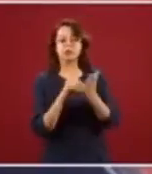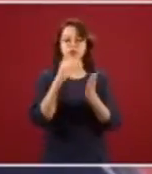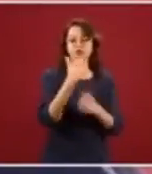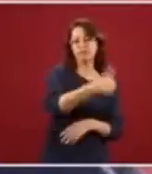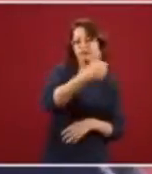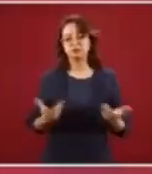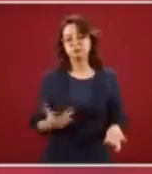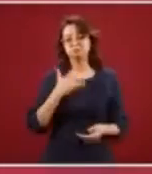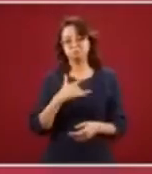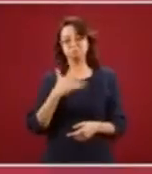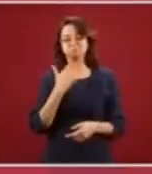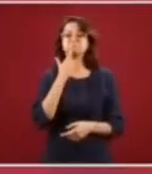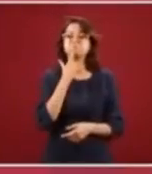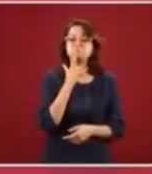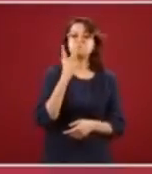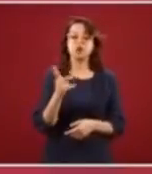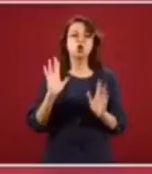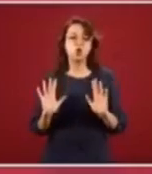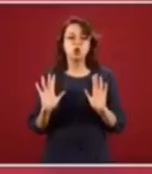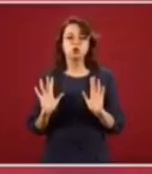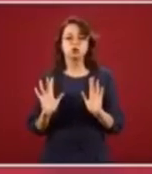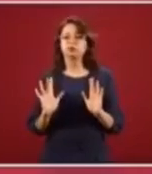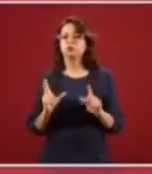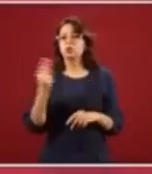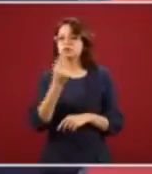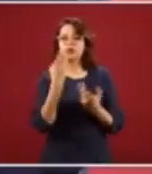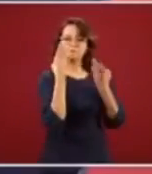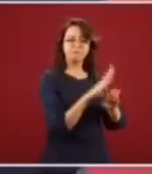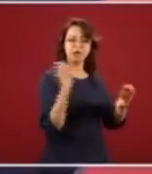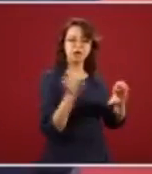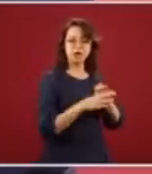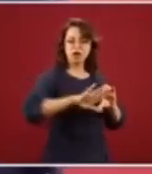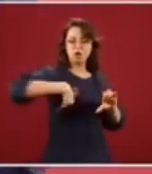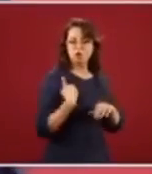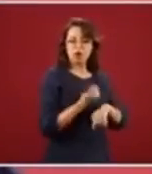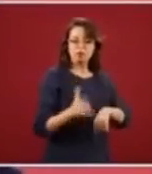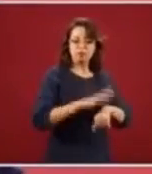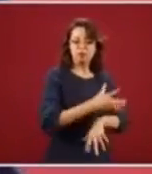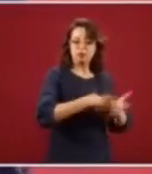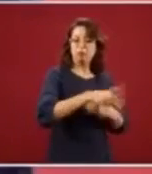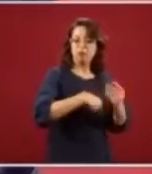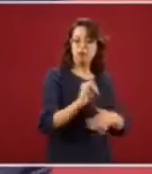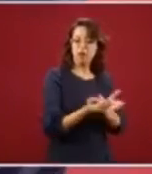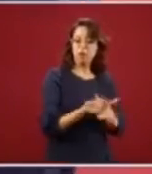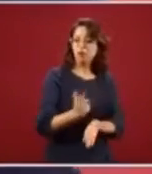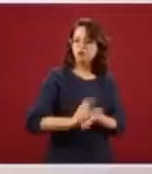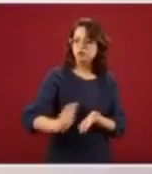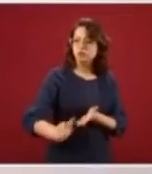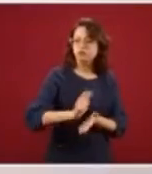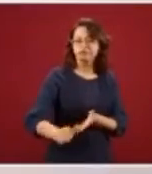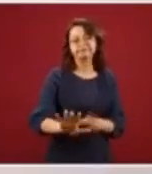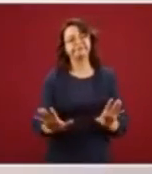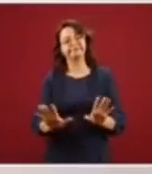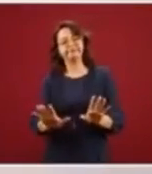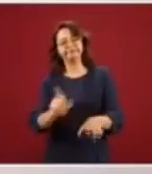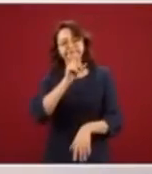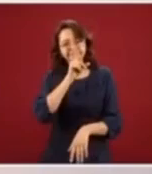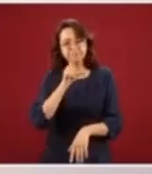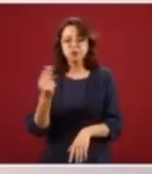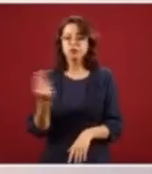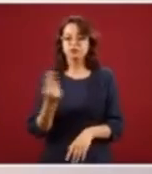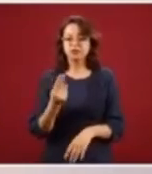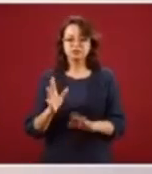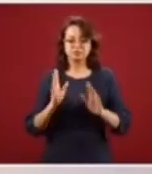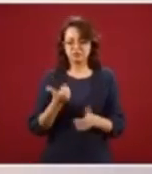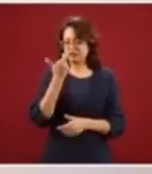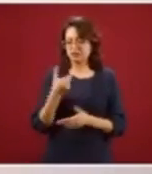cada uno. Ya no habría necesidad de fideicomiso, de estar administrando el dinero, de estarles entregando intereses, sino ya se